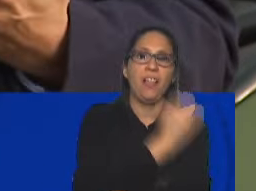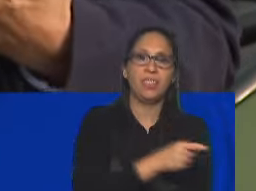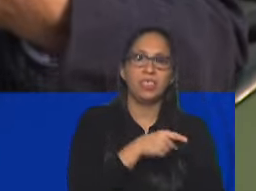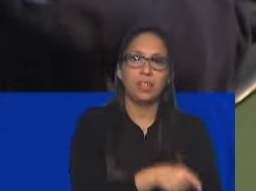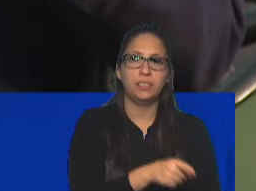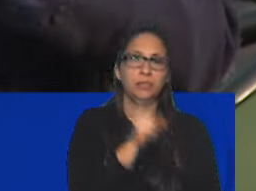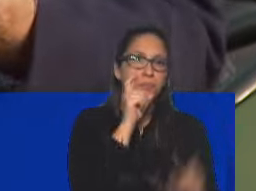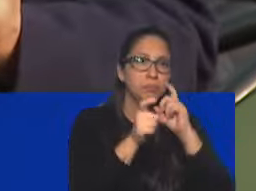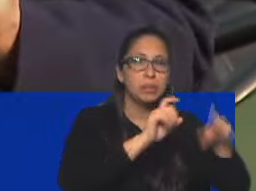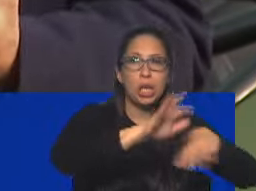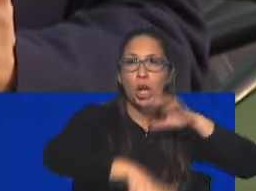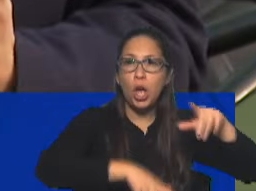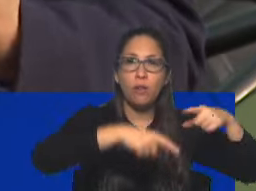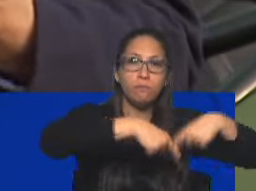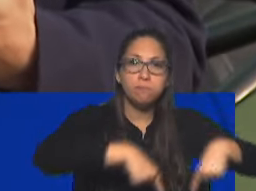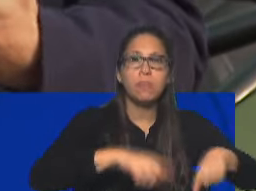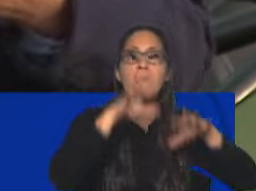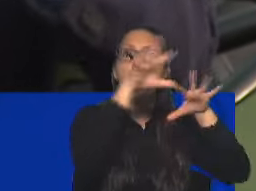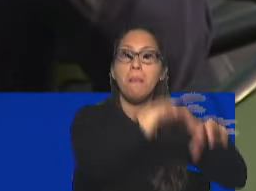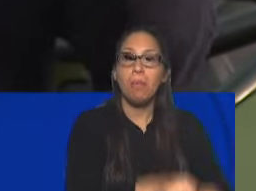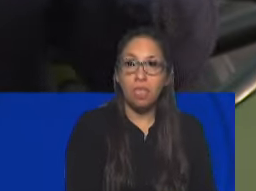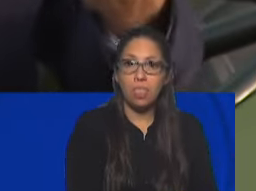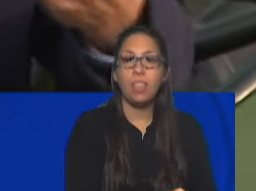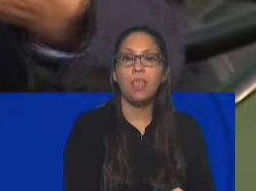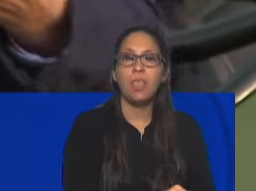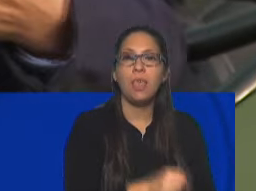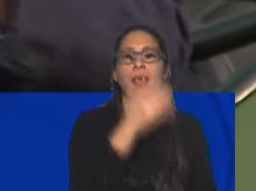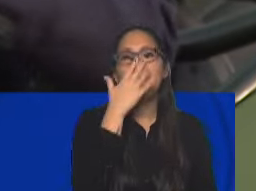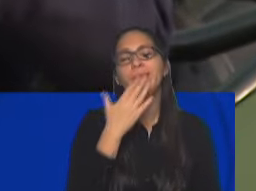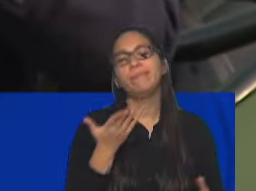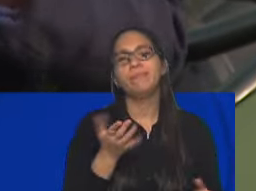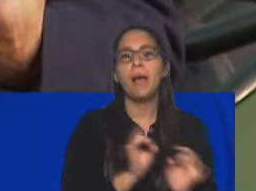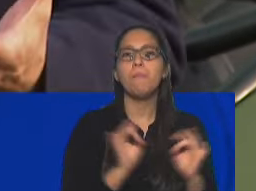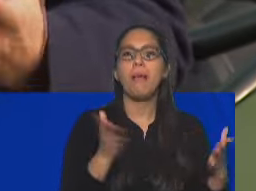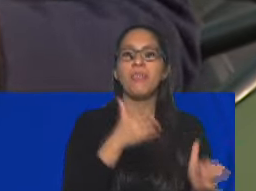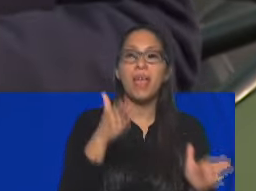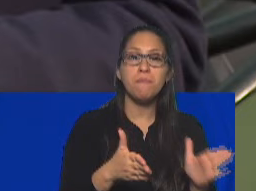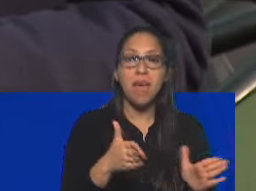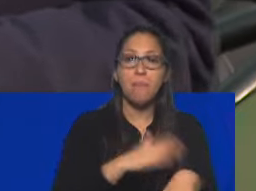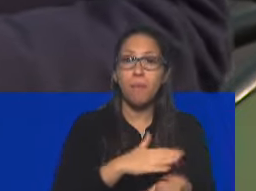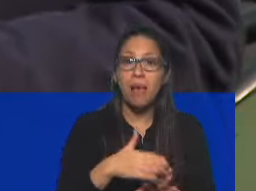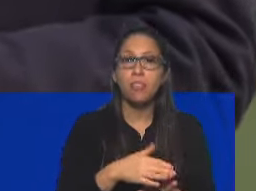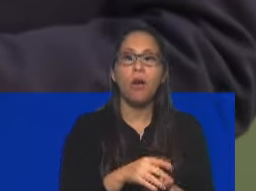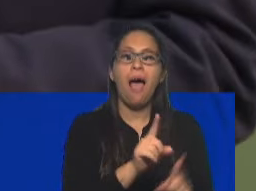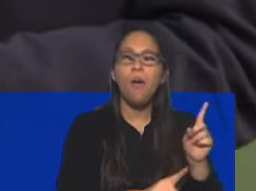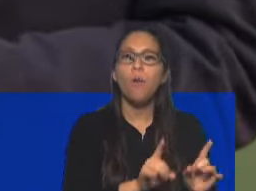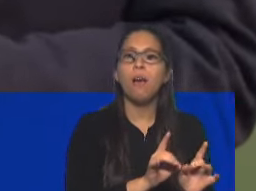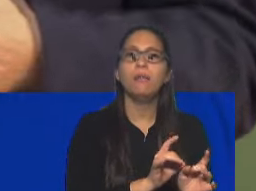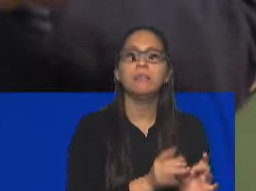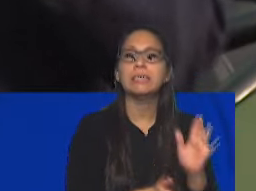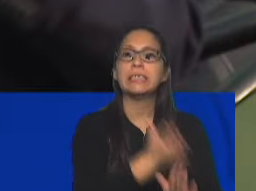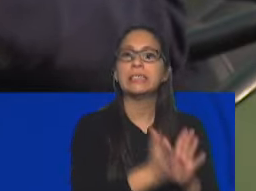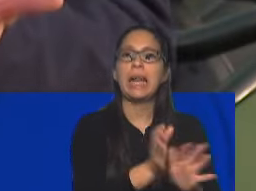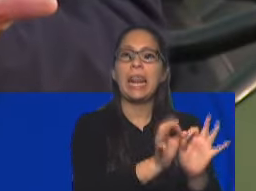cometía delitos, se había sido detenida en el marco de la excusa de la pandemia, aparte de esa banda fue liberada, y volvieron a cometer